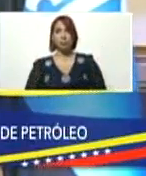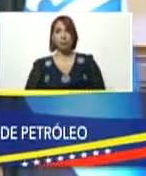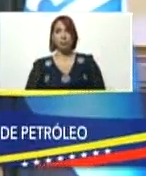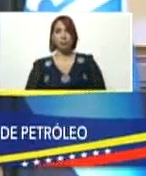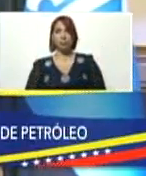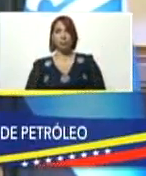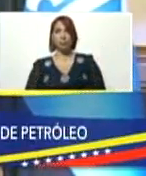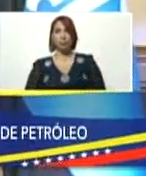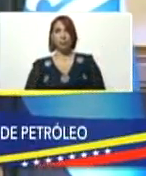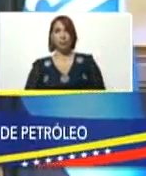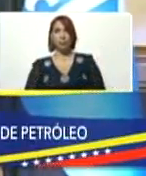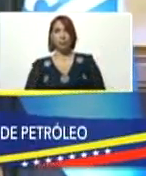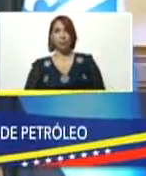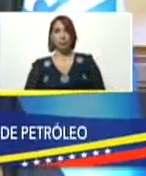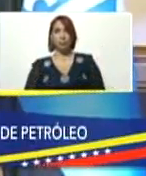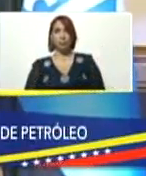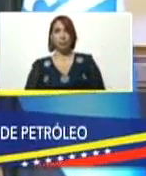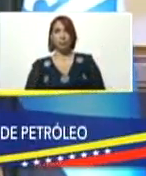¿Ah?